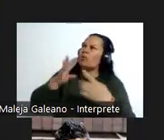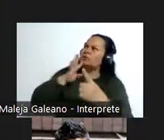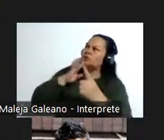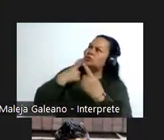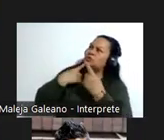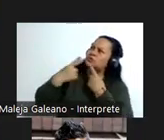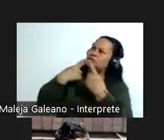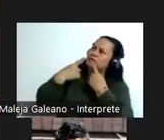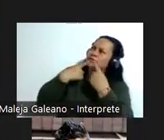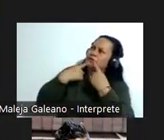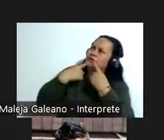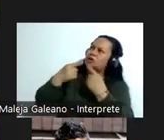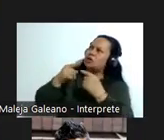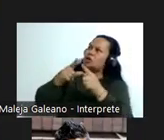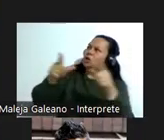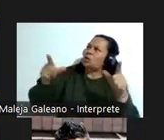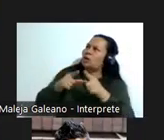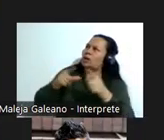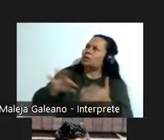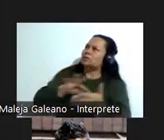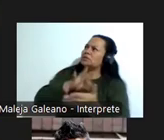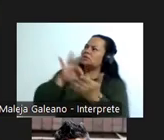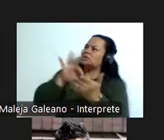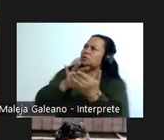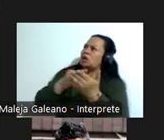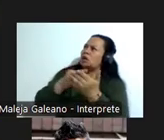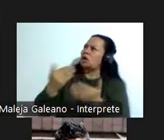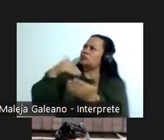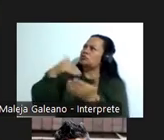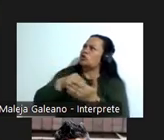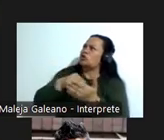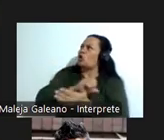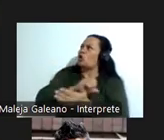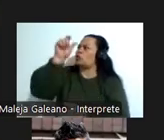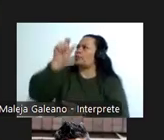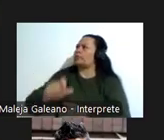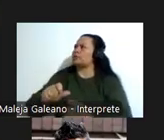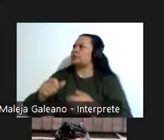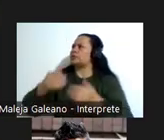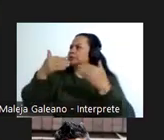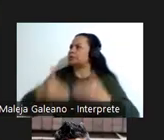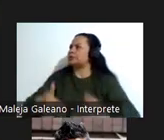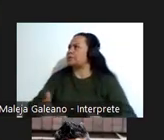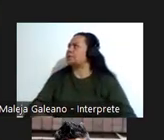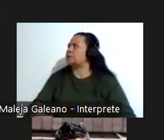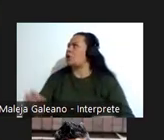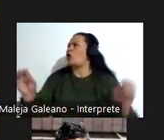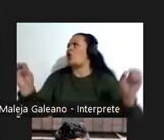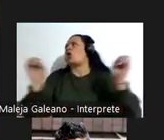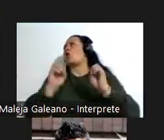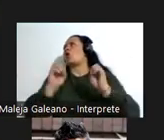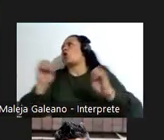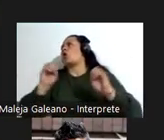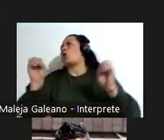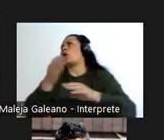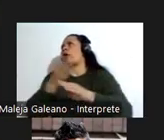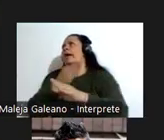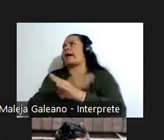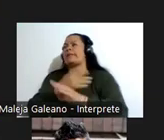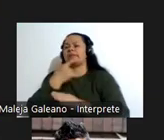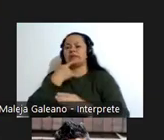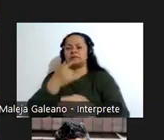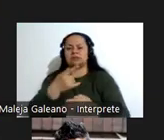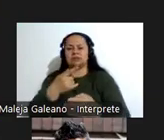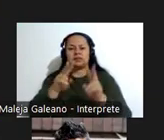situado o encarnado de la discapacidad cuando no somos personas con discapacidad. O como me preguntaban algunas personas, ¿cómo hablar